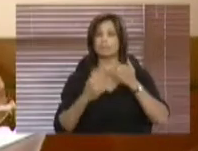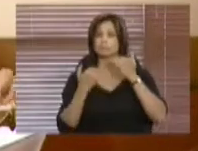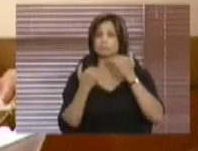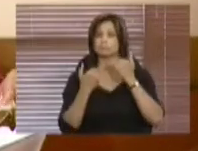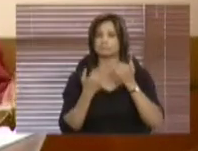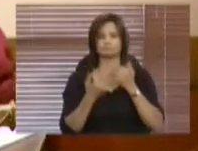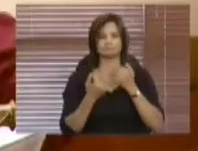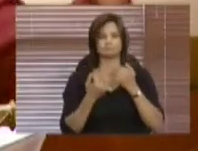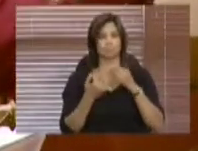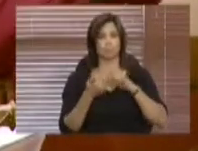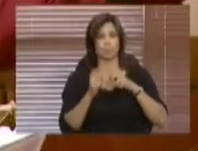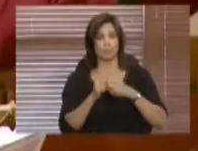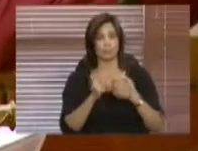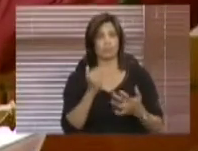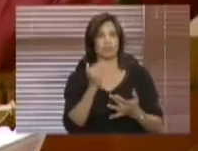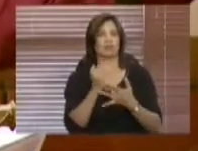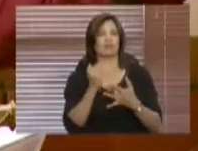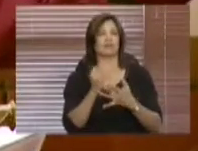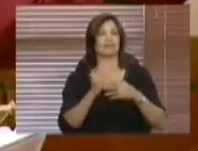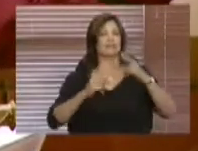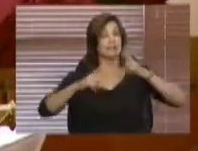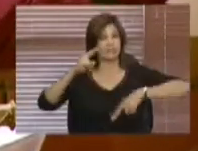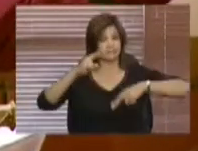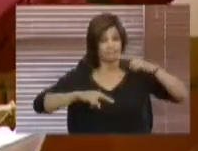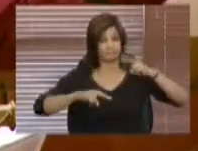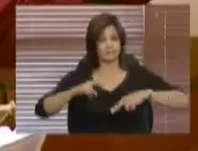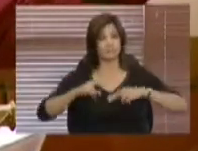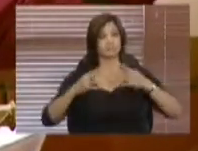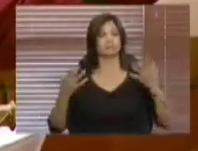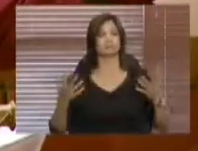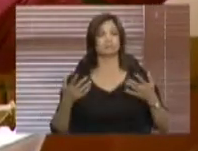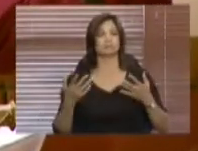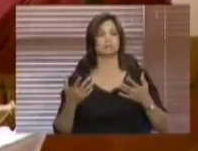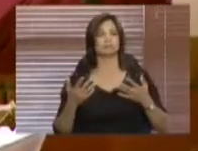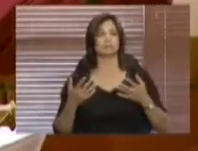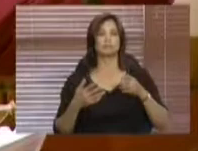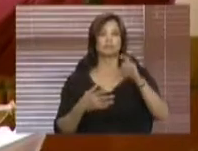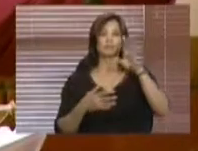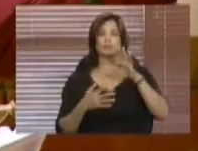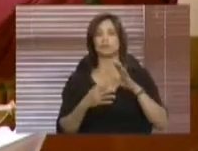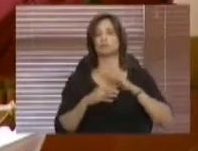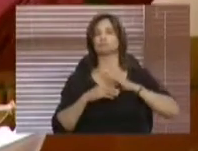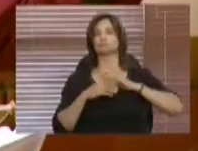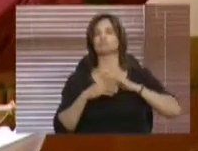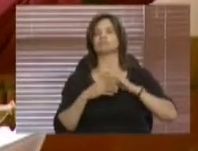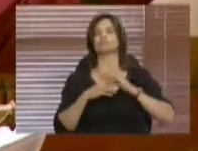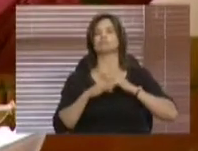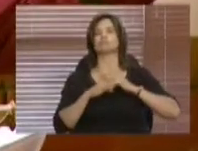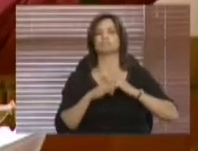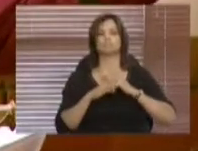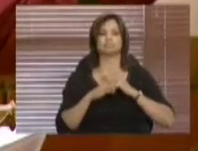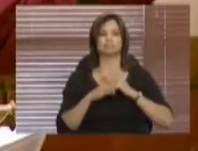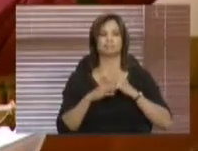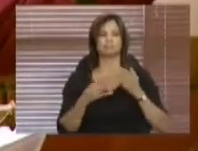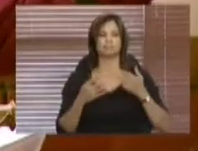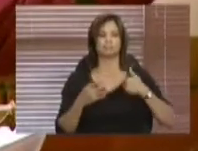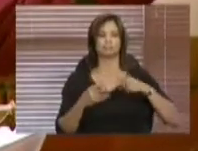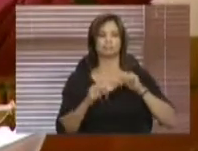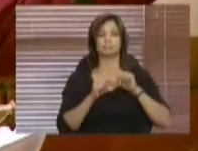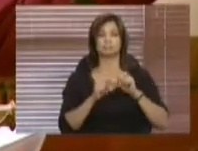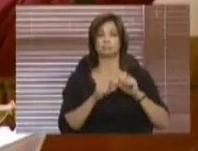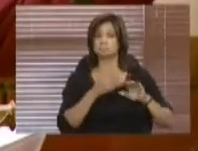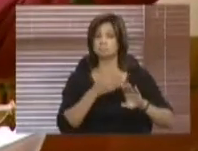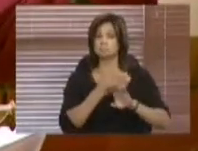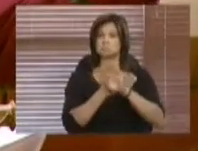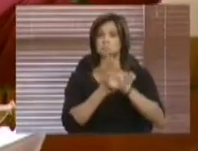limitaciones tecnológicas y de planta física, Dios nos ampare, siempre nos ha amparado y nos seguirá